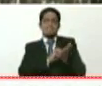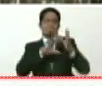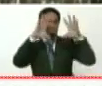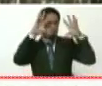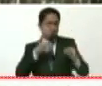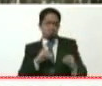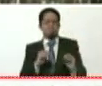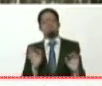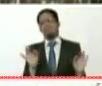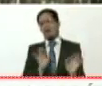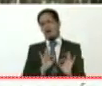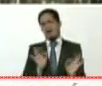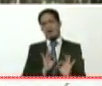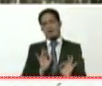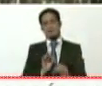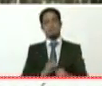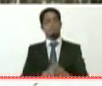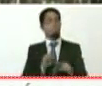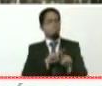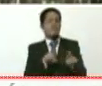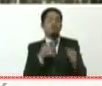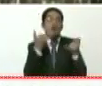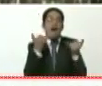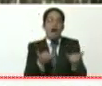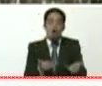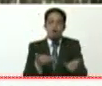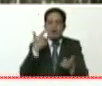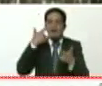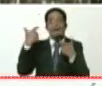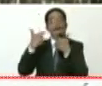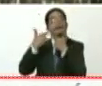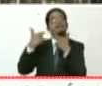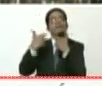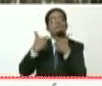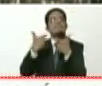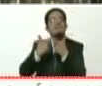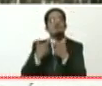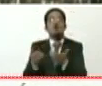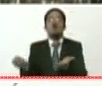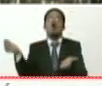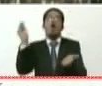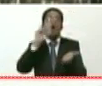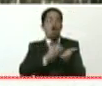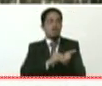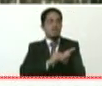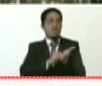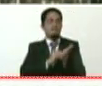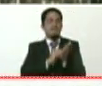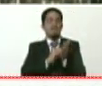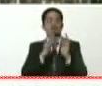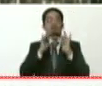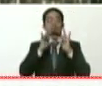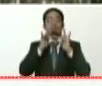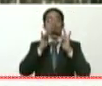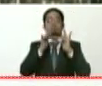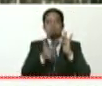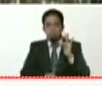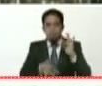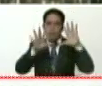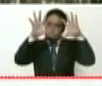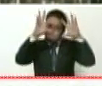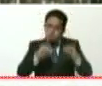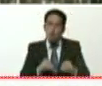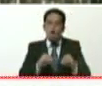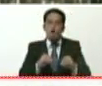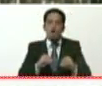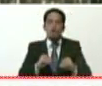Lo único que en esta oportunidad los enemigos de nuestra patria lograron otra vez desconectar el sistema eléctrico nacional,